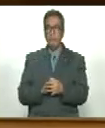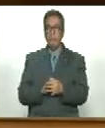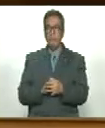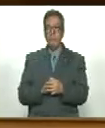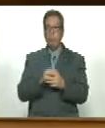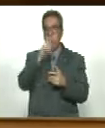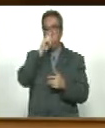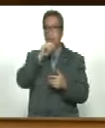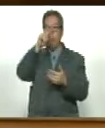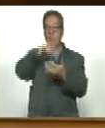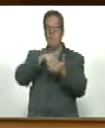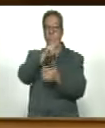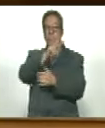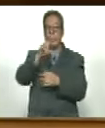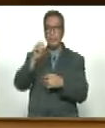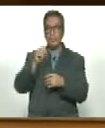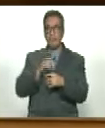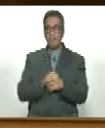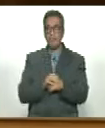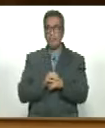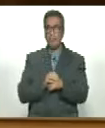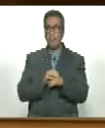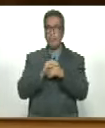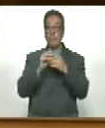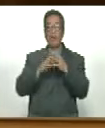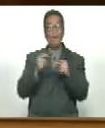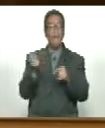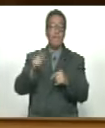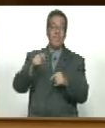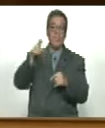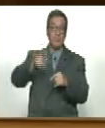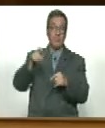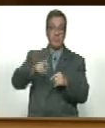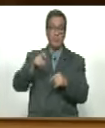en el año 2020, cuando más necesitábamos